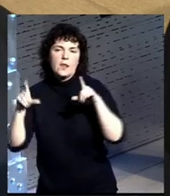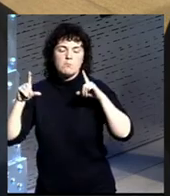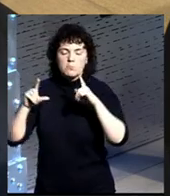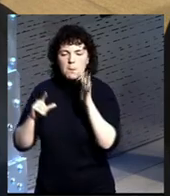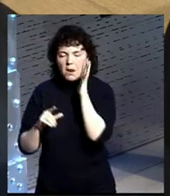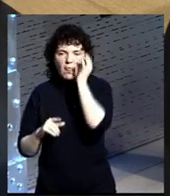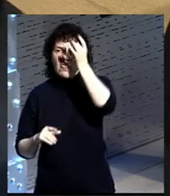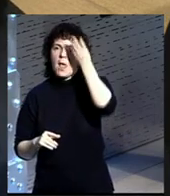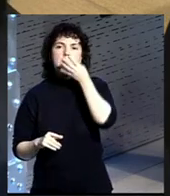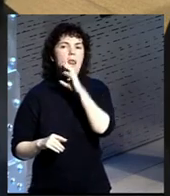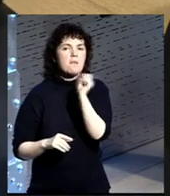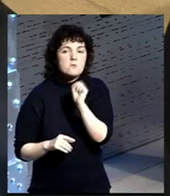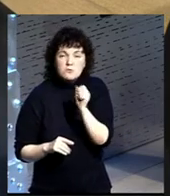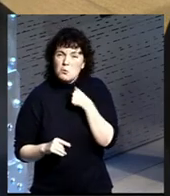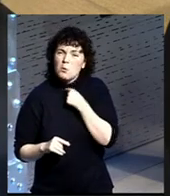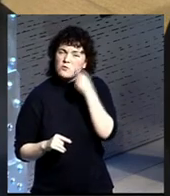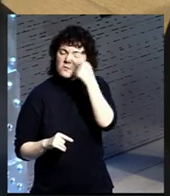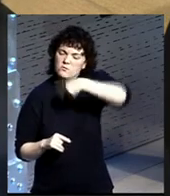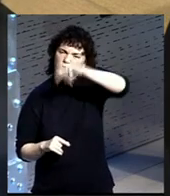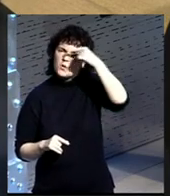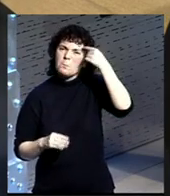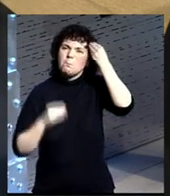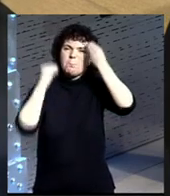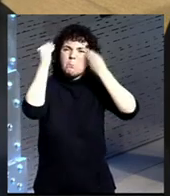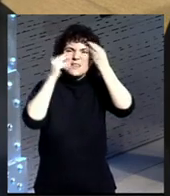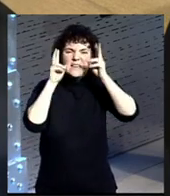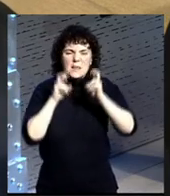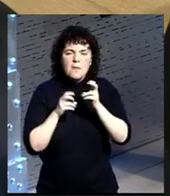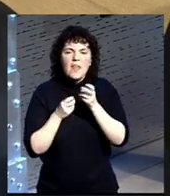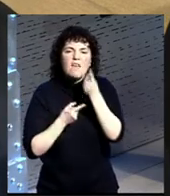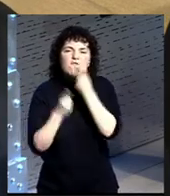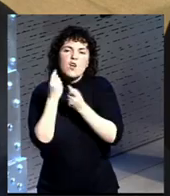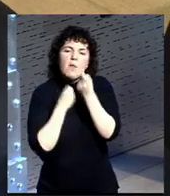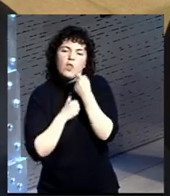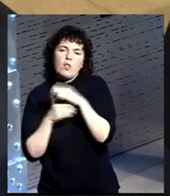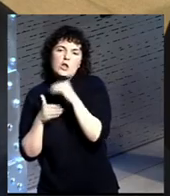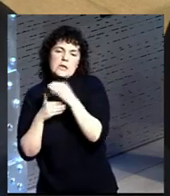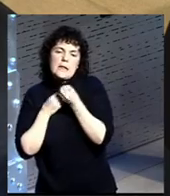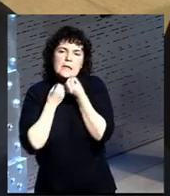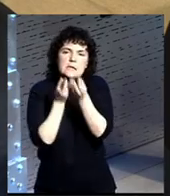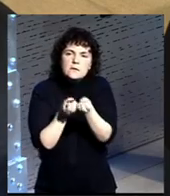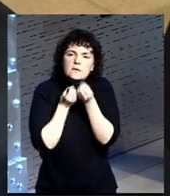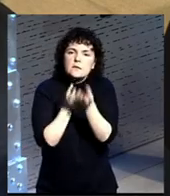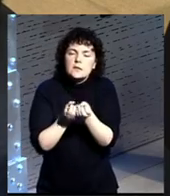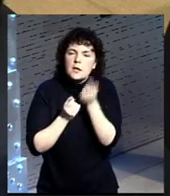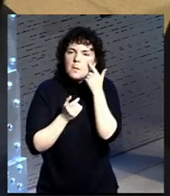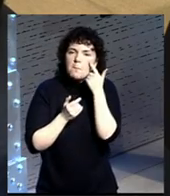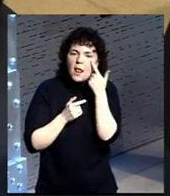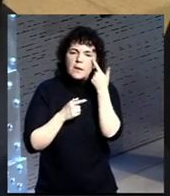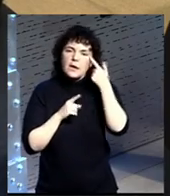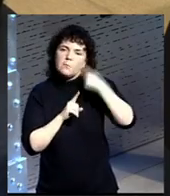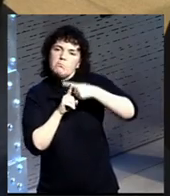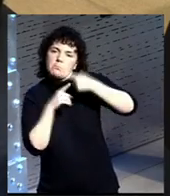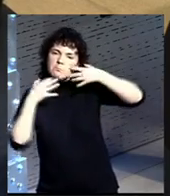¿no? Me gustaría saber qué pensáis de esto, sobre el manejar la información de los clientes para hacer scoring de riesgo y para